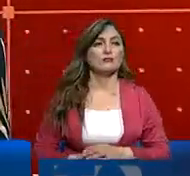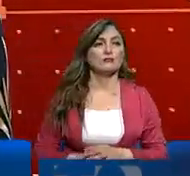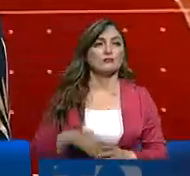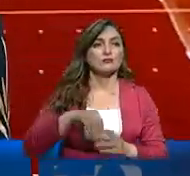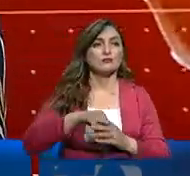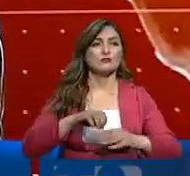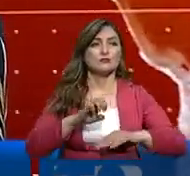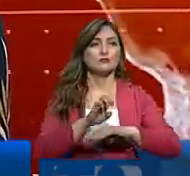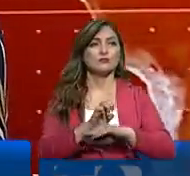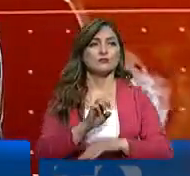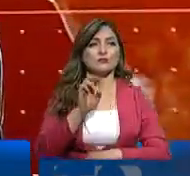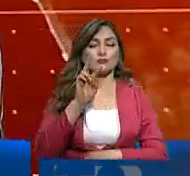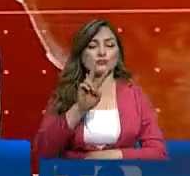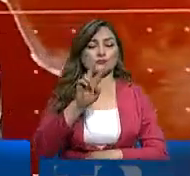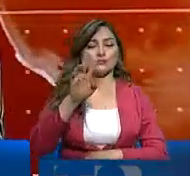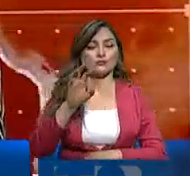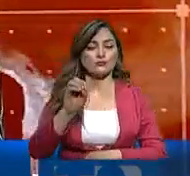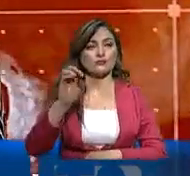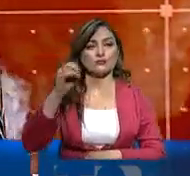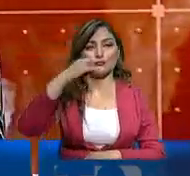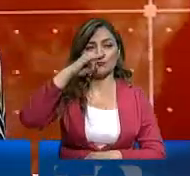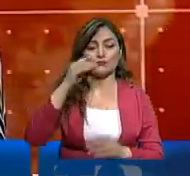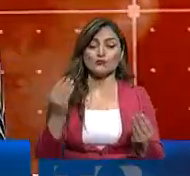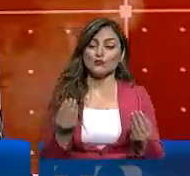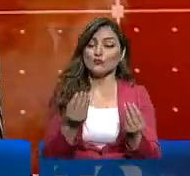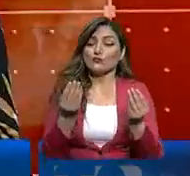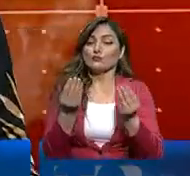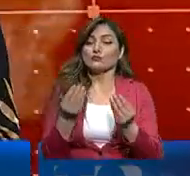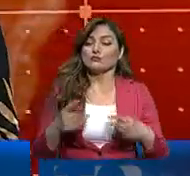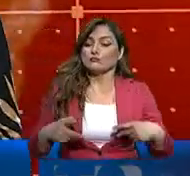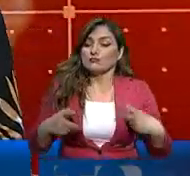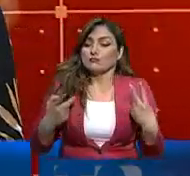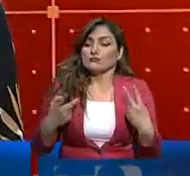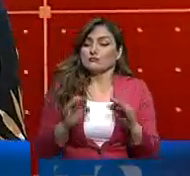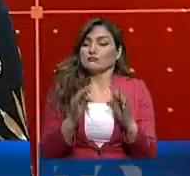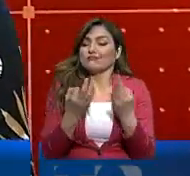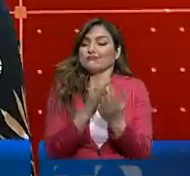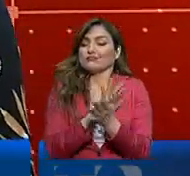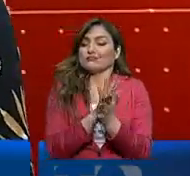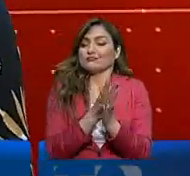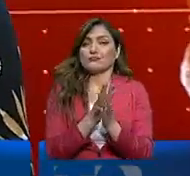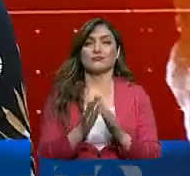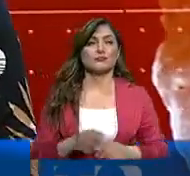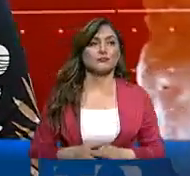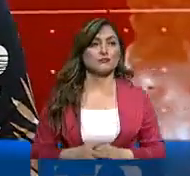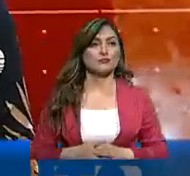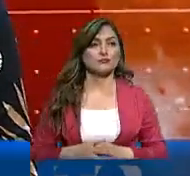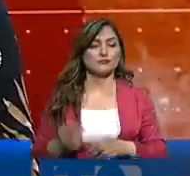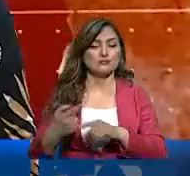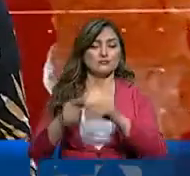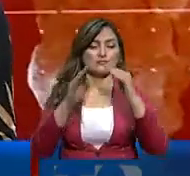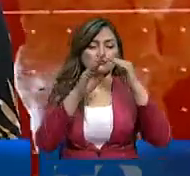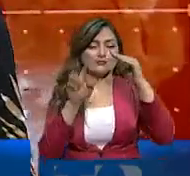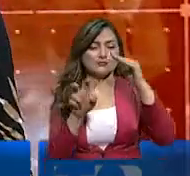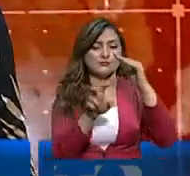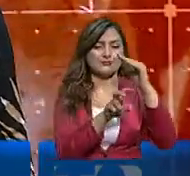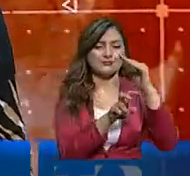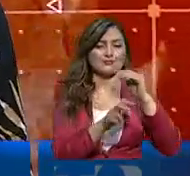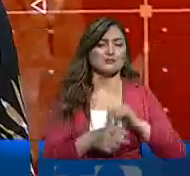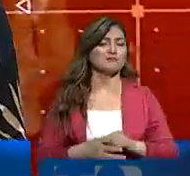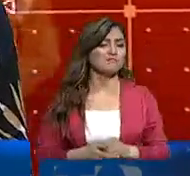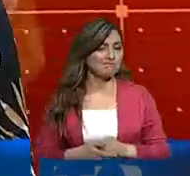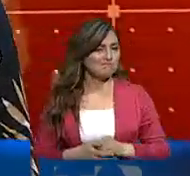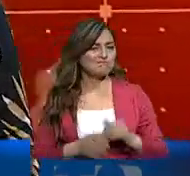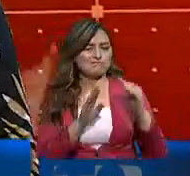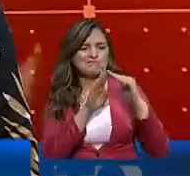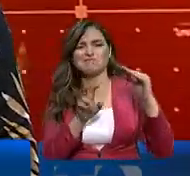país existen 2200 niños y adolescentes que viven sin una pues se encuentran en casas de acogida muchos de ellos